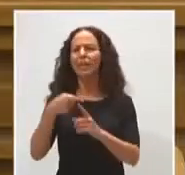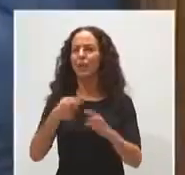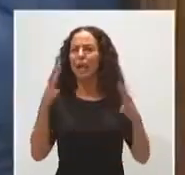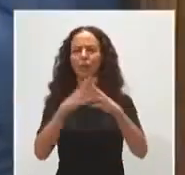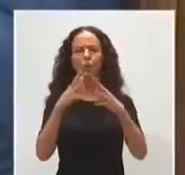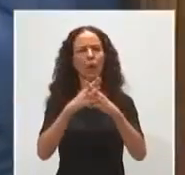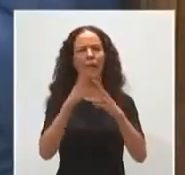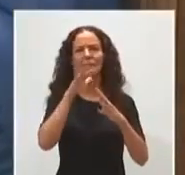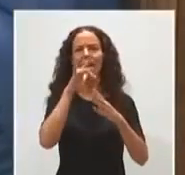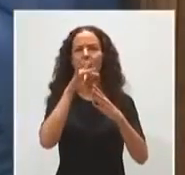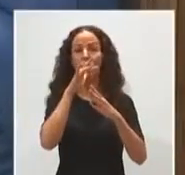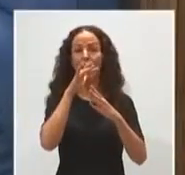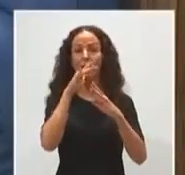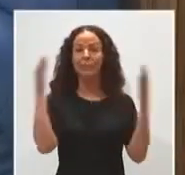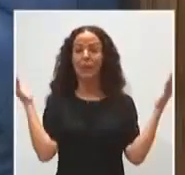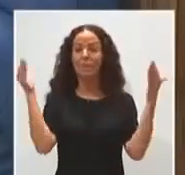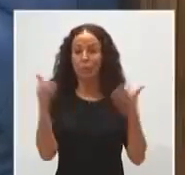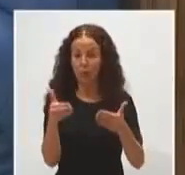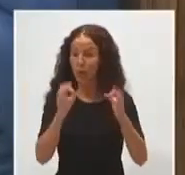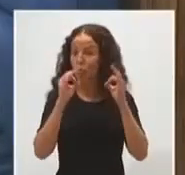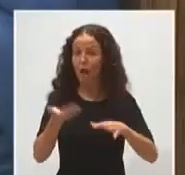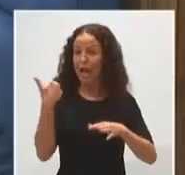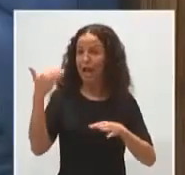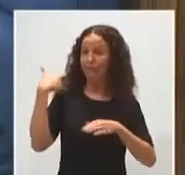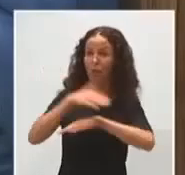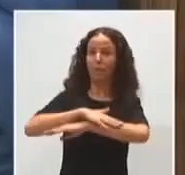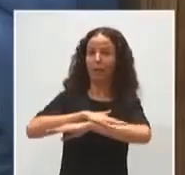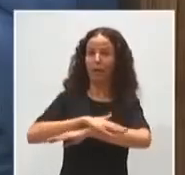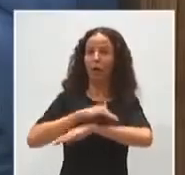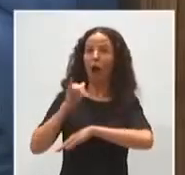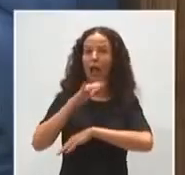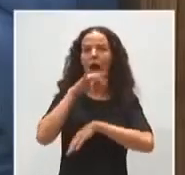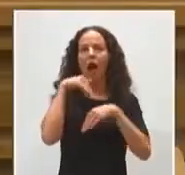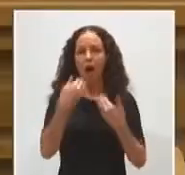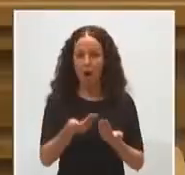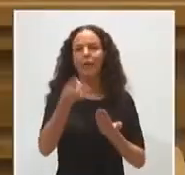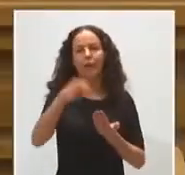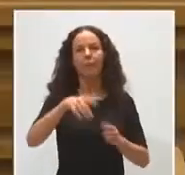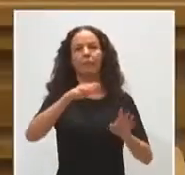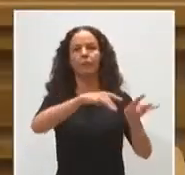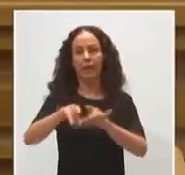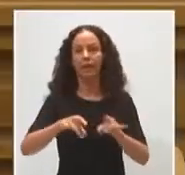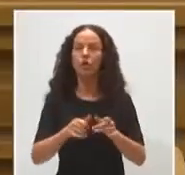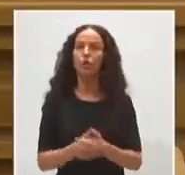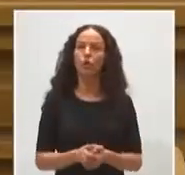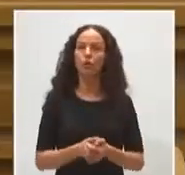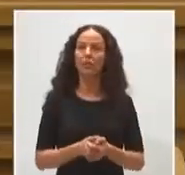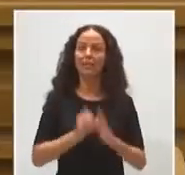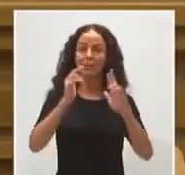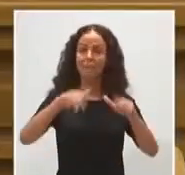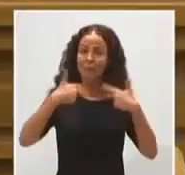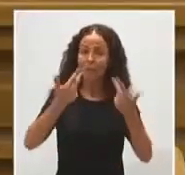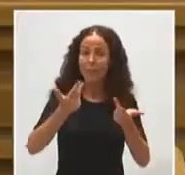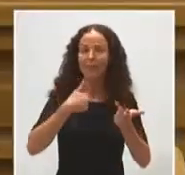que ya teníamos como gobierno y que tiene la región y además si me lo permiten también con la alegría con el